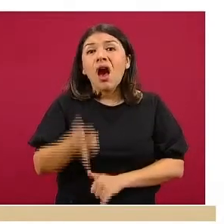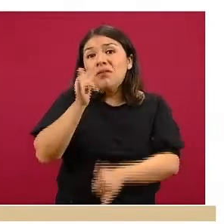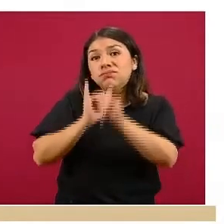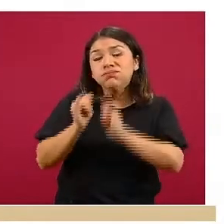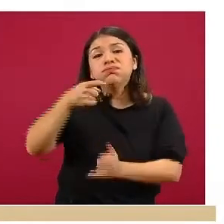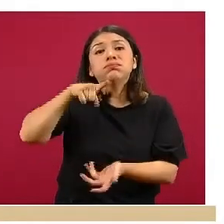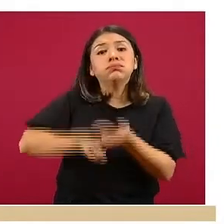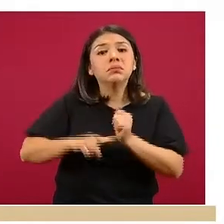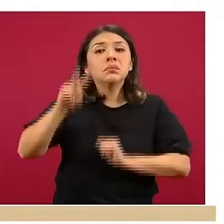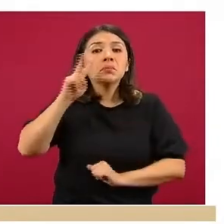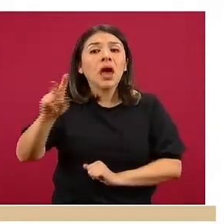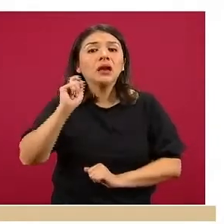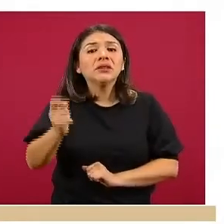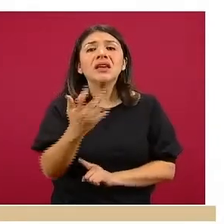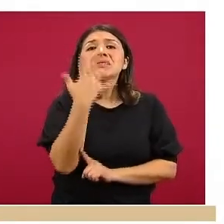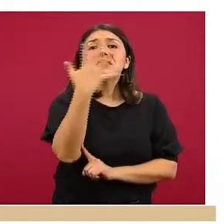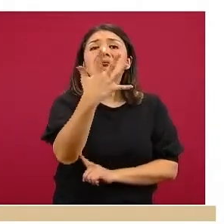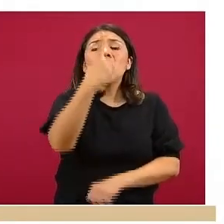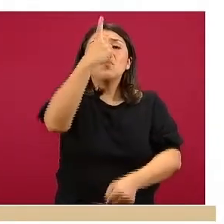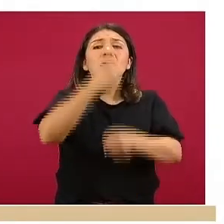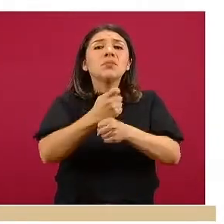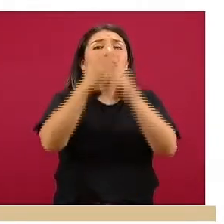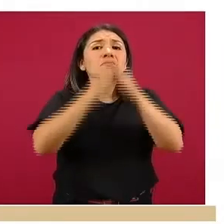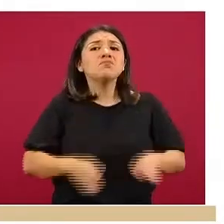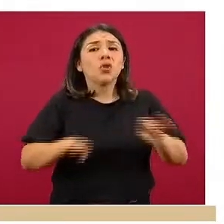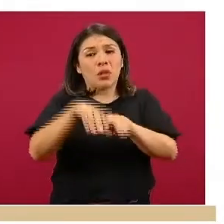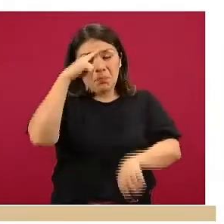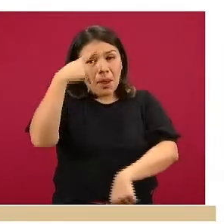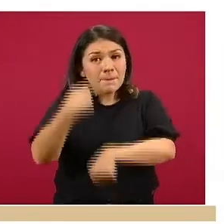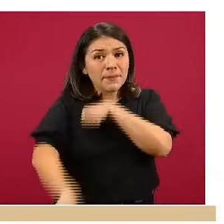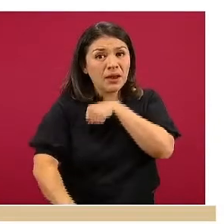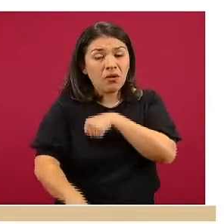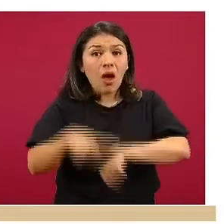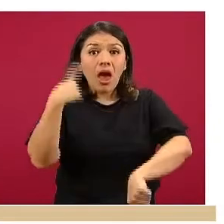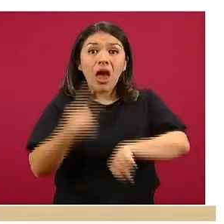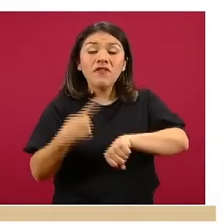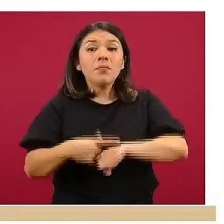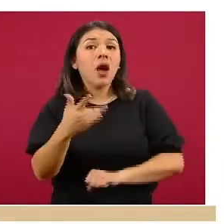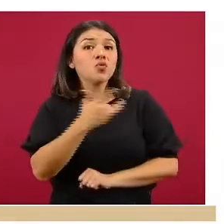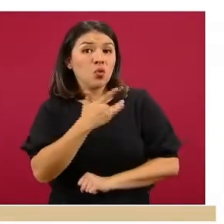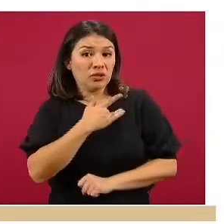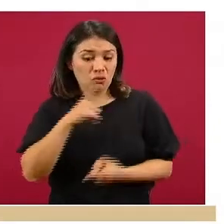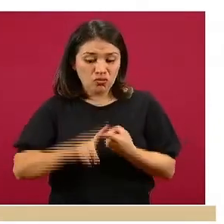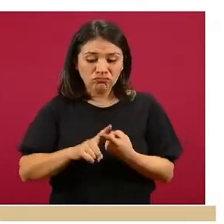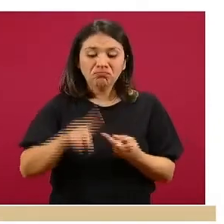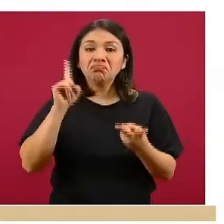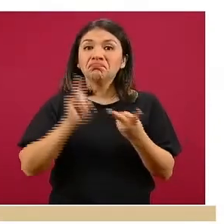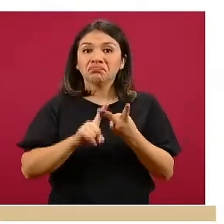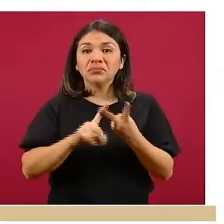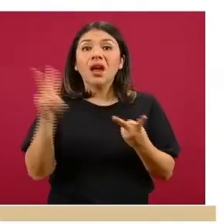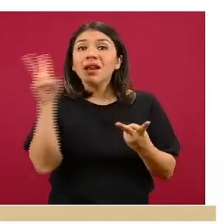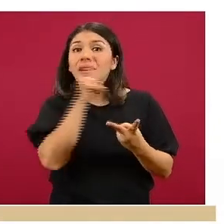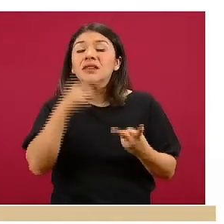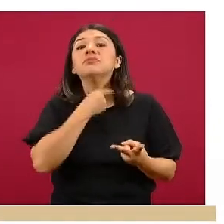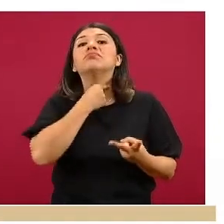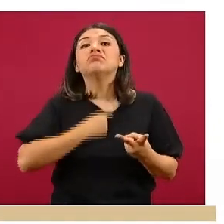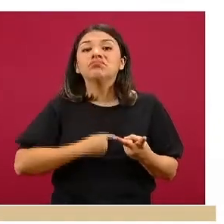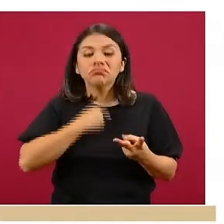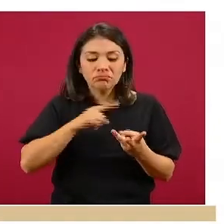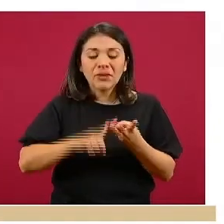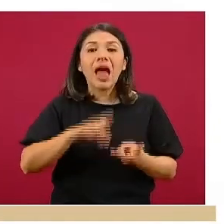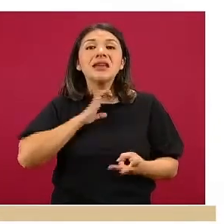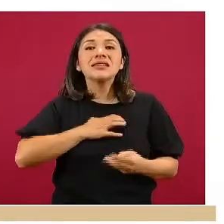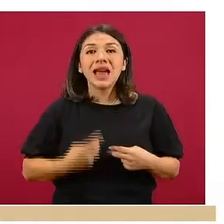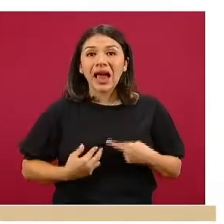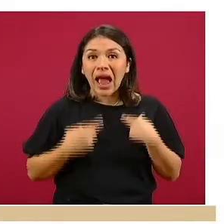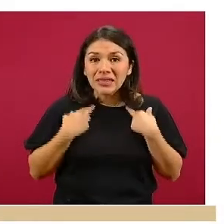encuentra representado en los 5 principales factores de riesgo: las enfermedades del corazón, las enfermedades respiratorias, el cáncer,